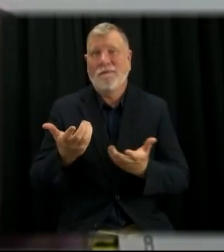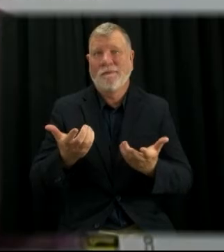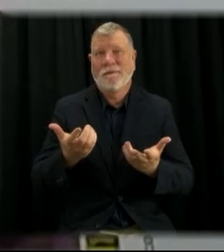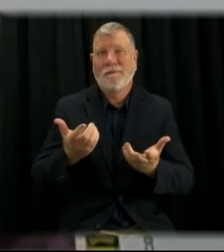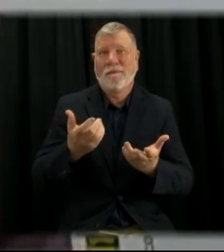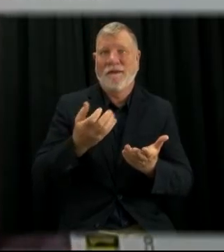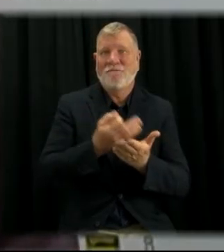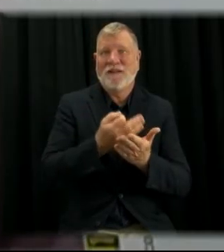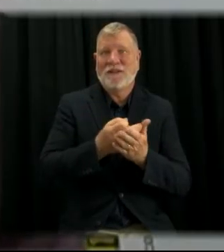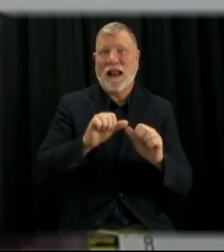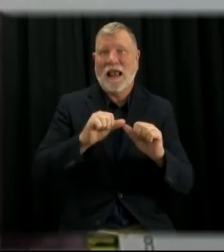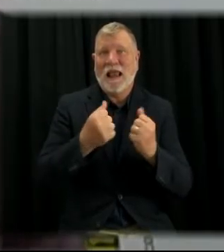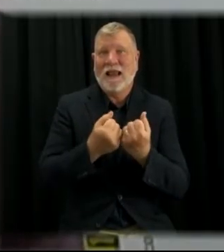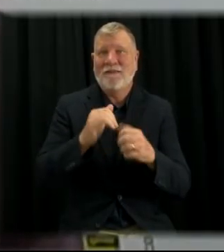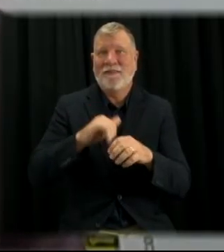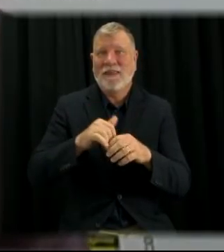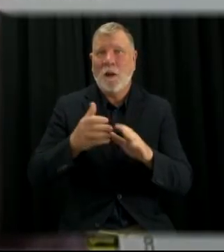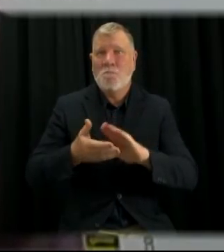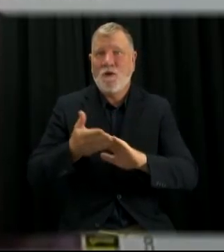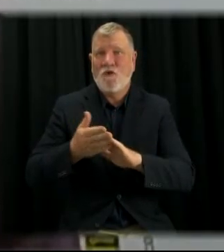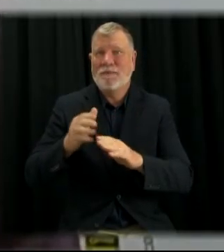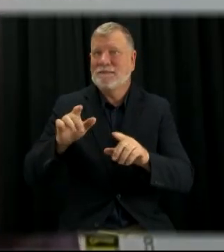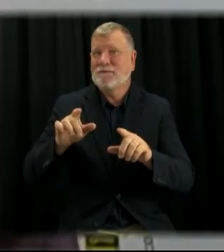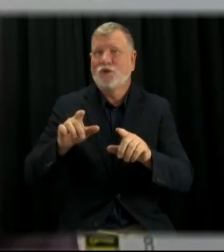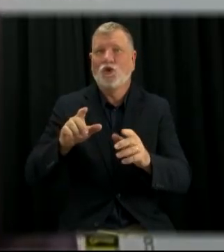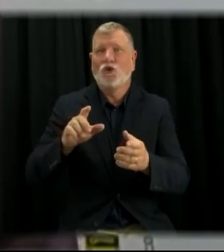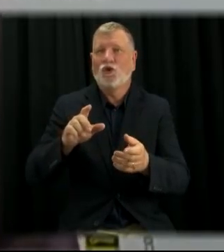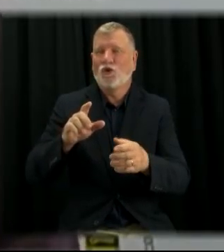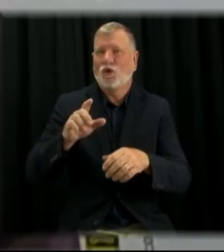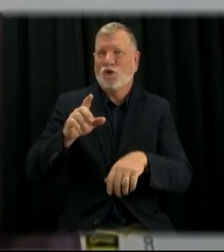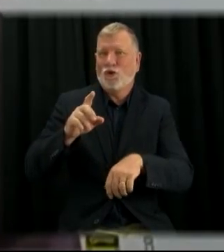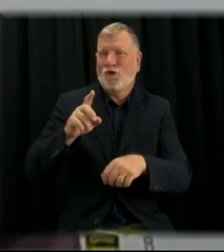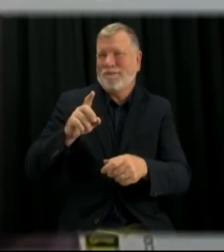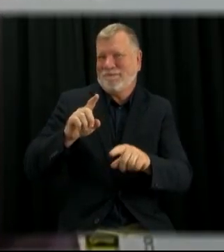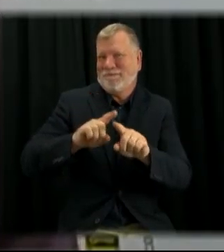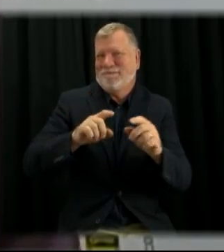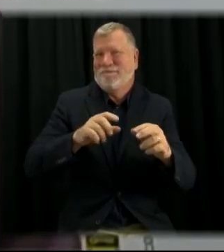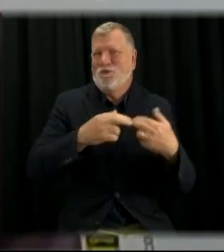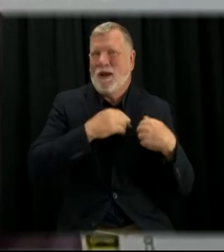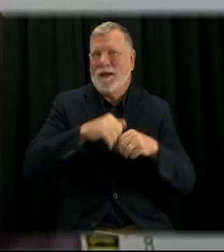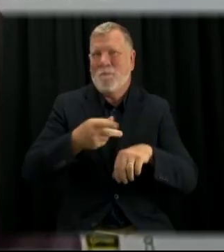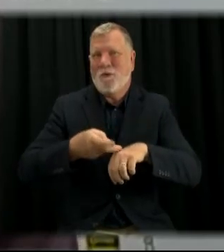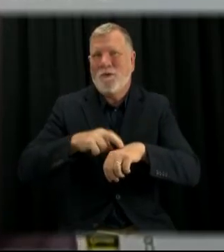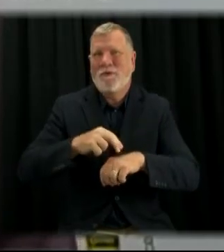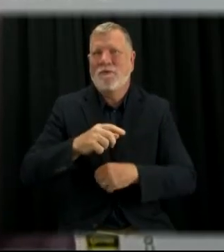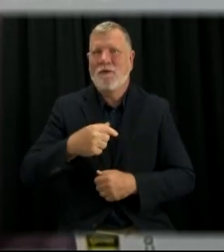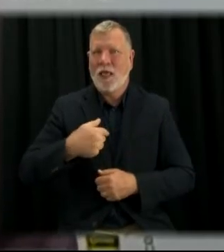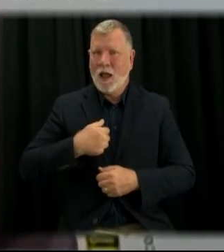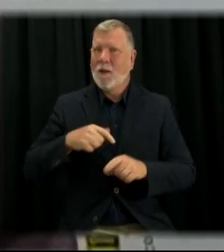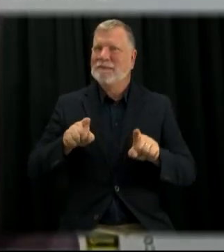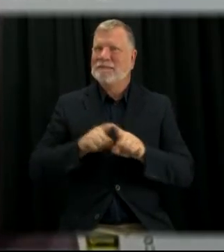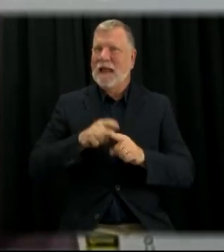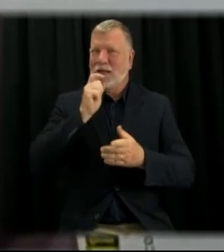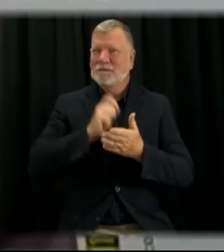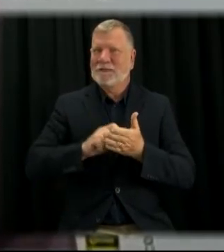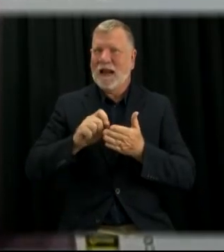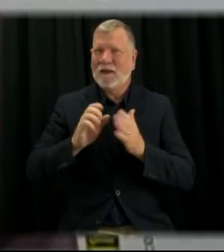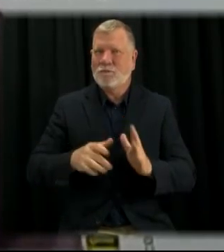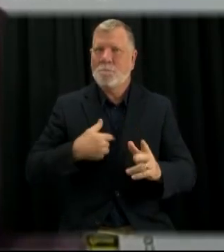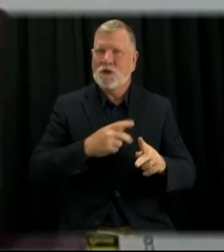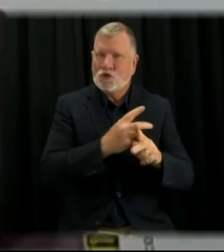otros agencias fiscales que hacen deberes en Puerto Rico. Soy el mismo